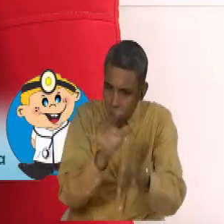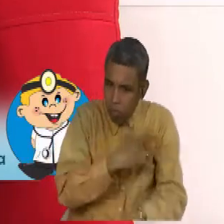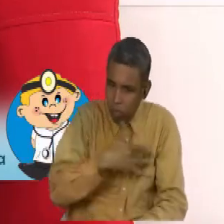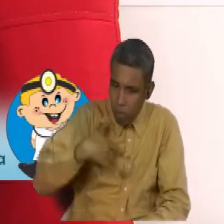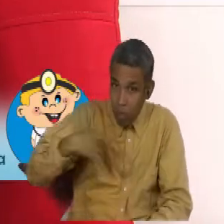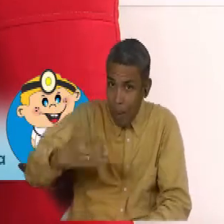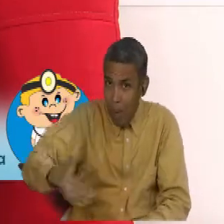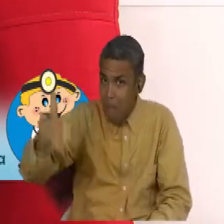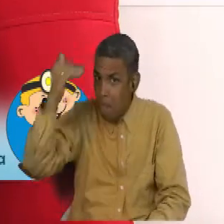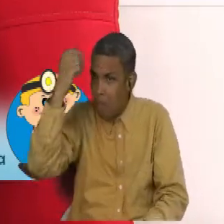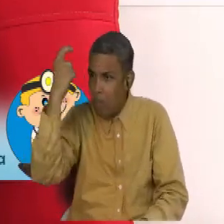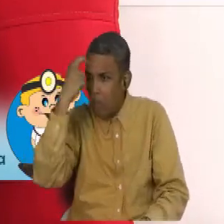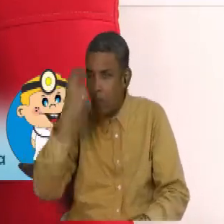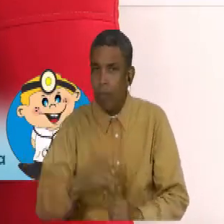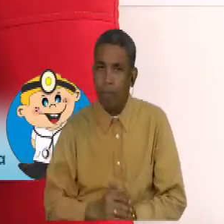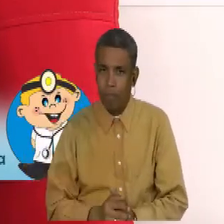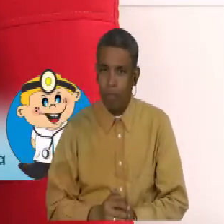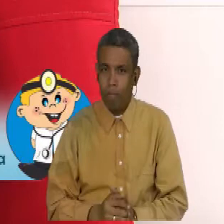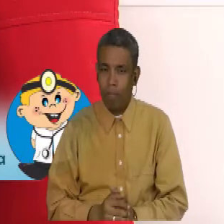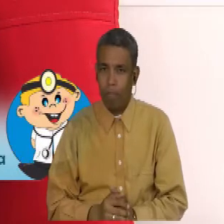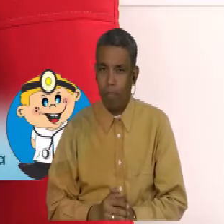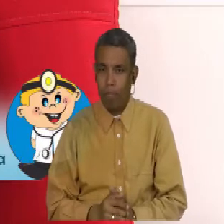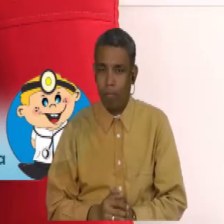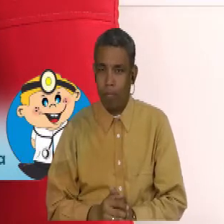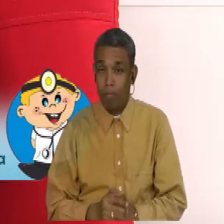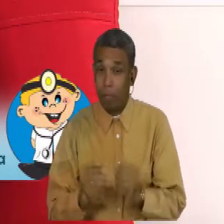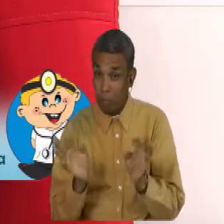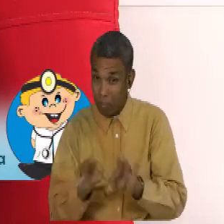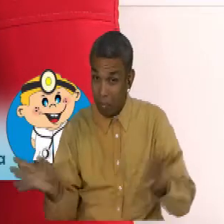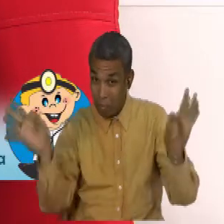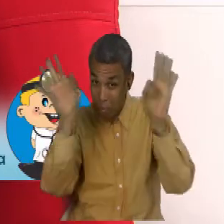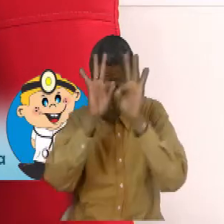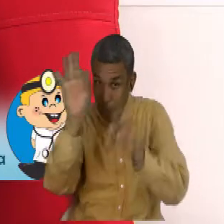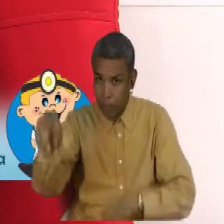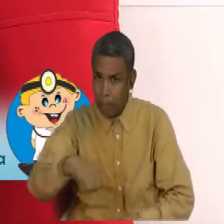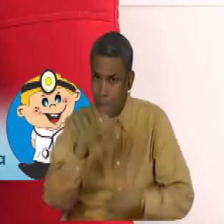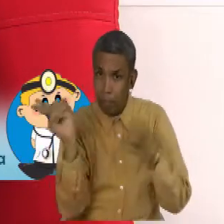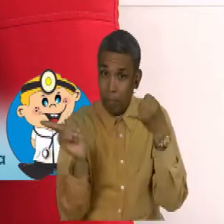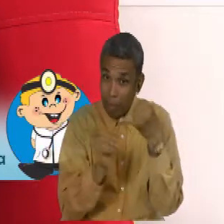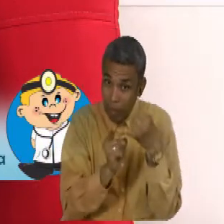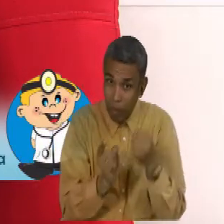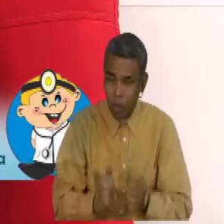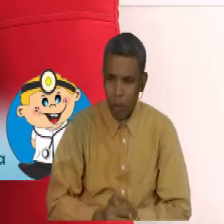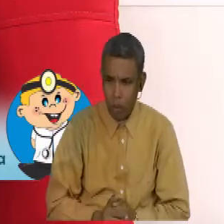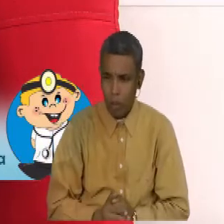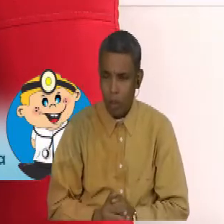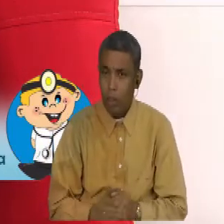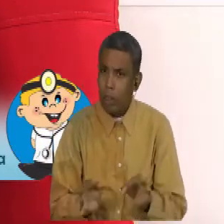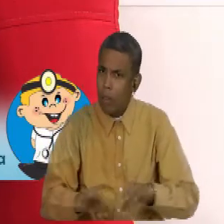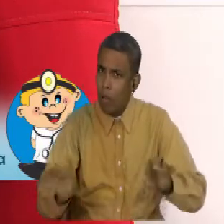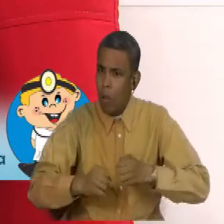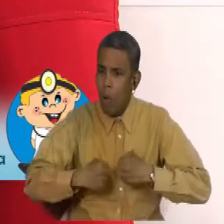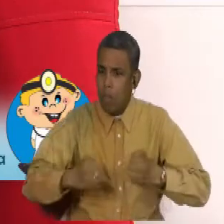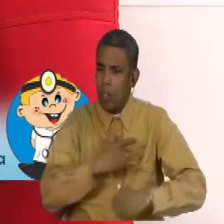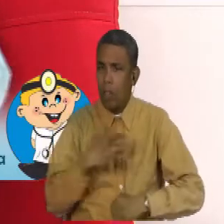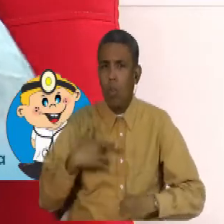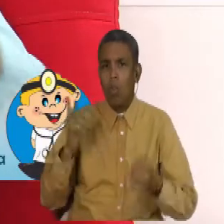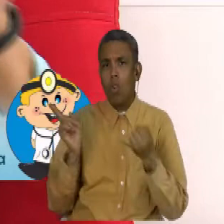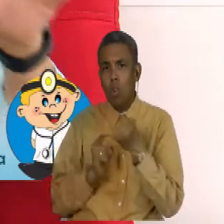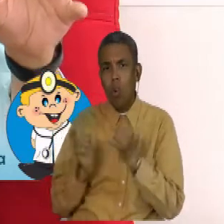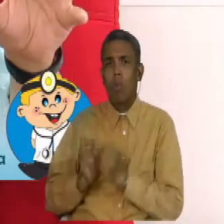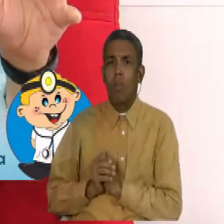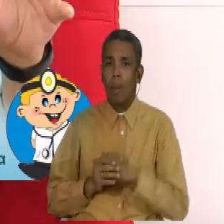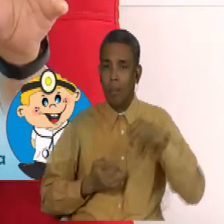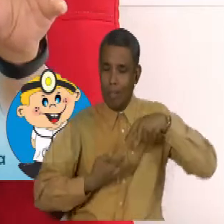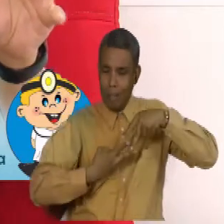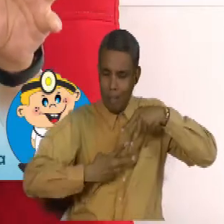carga genética. Otros son los hábitos saludables o higiénicos que se le enseñan al niño, y otros